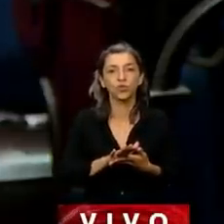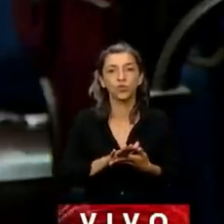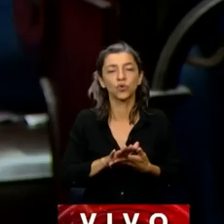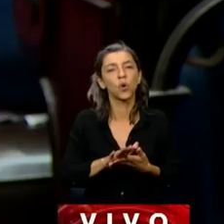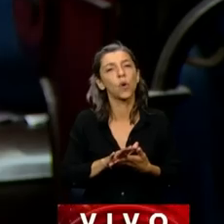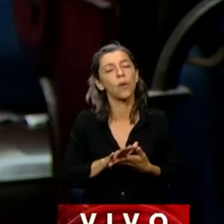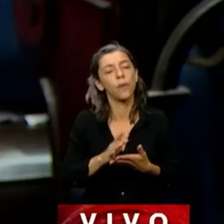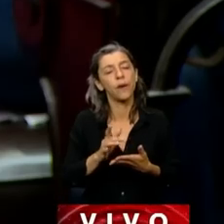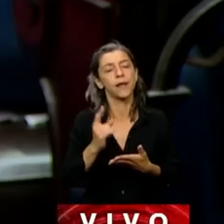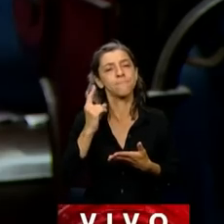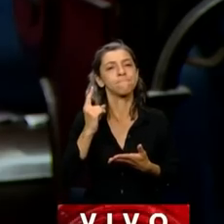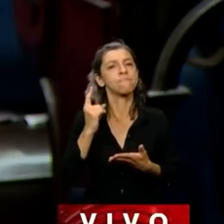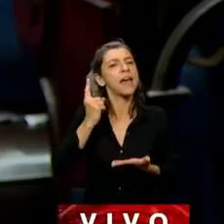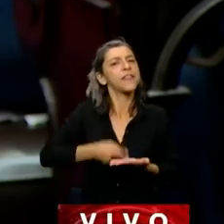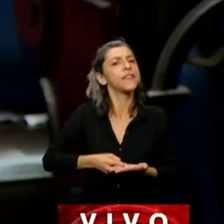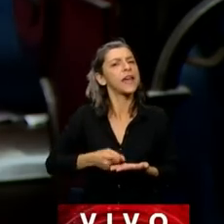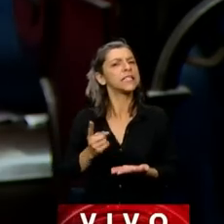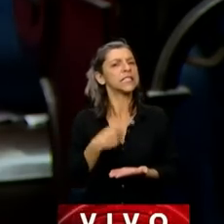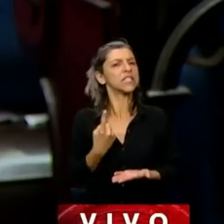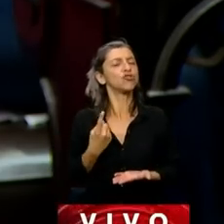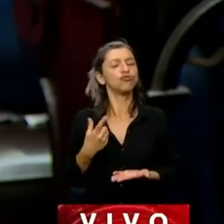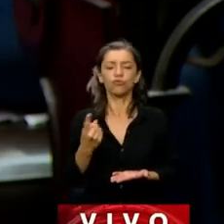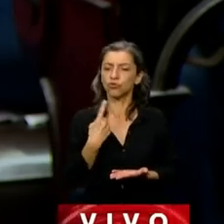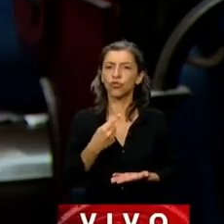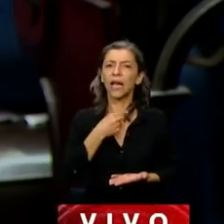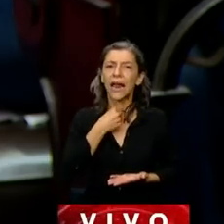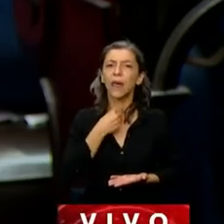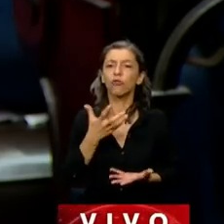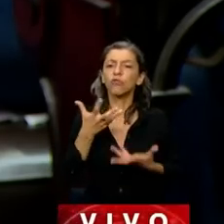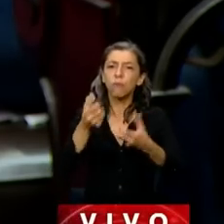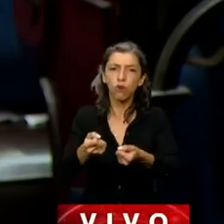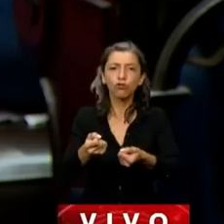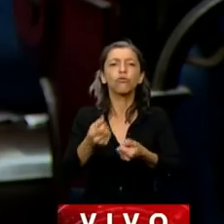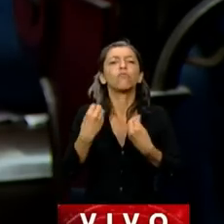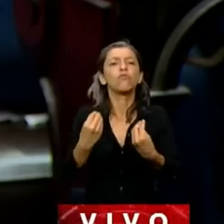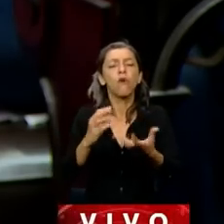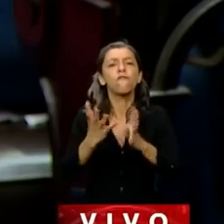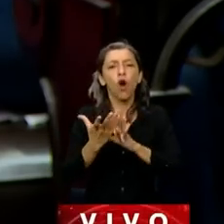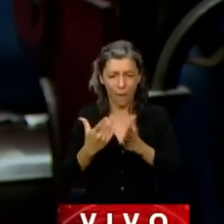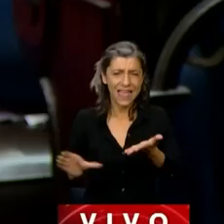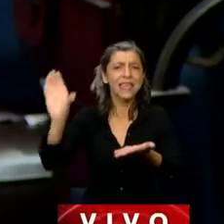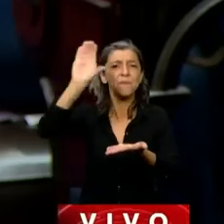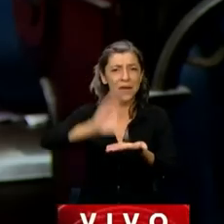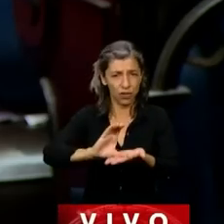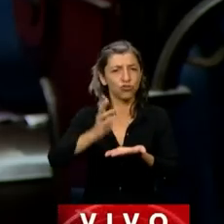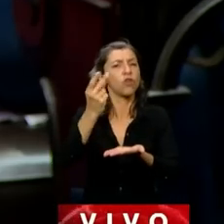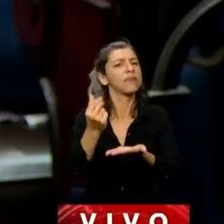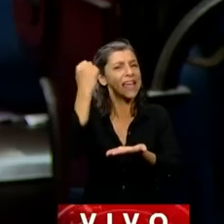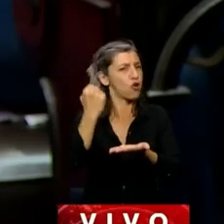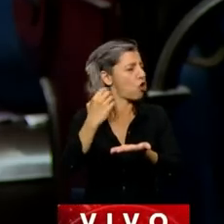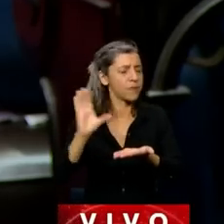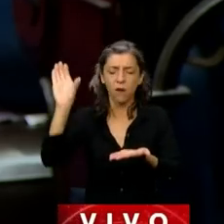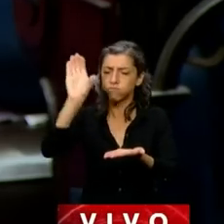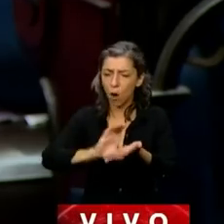una decisión de acompañar con un incentivo económico, no solamente con la inversión que se va a tener que hacer